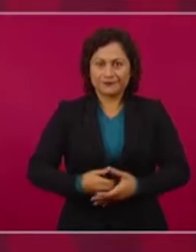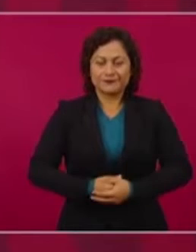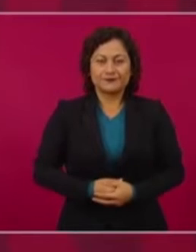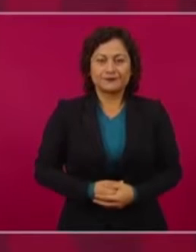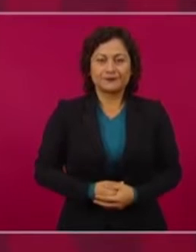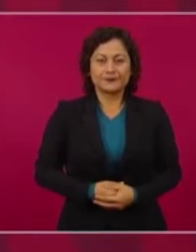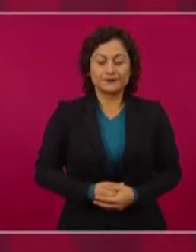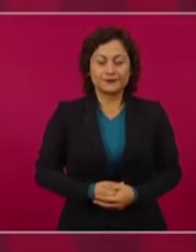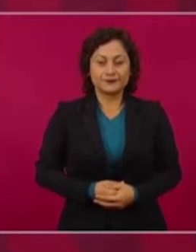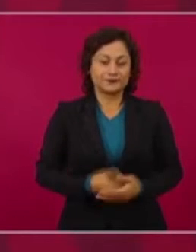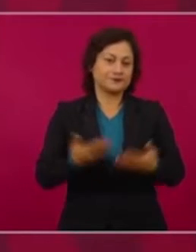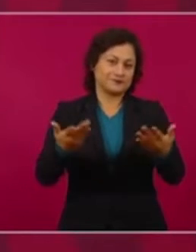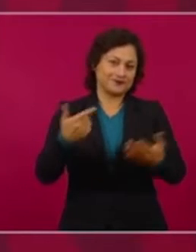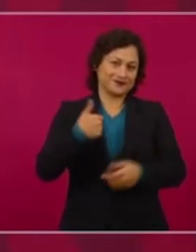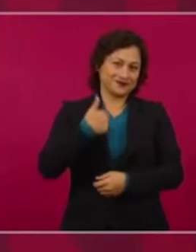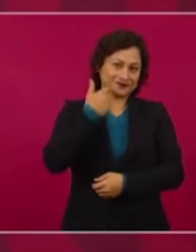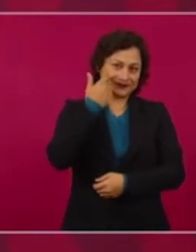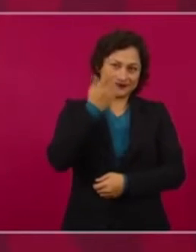Agradecer a